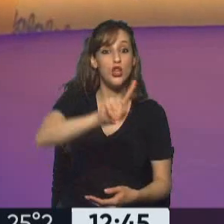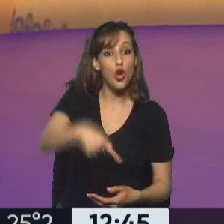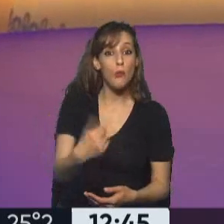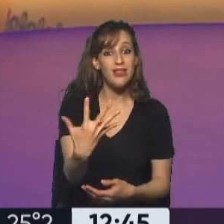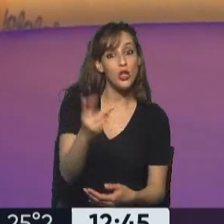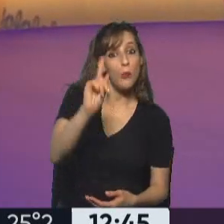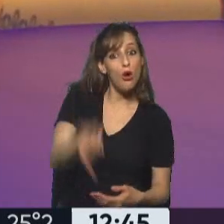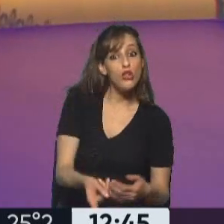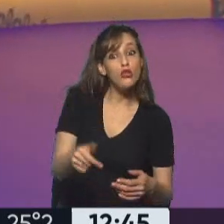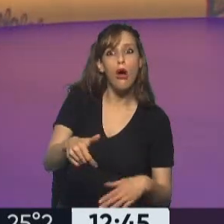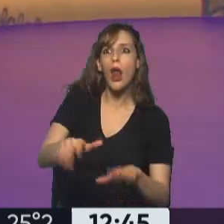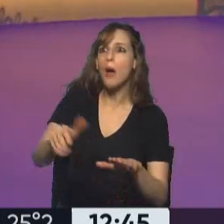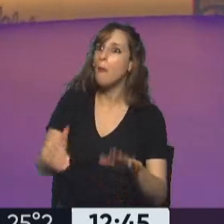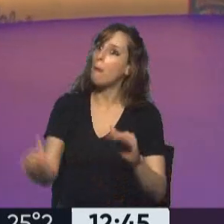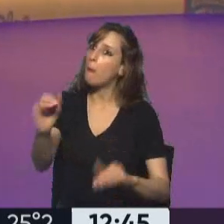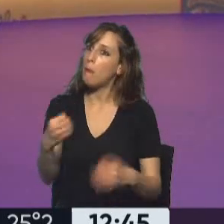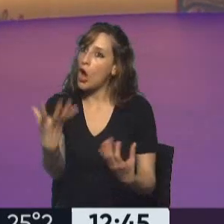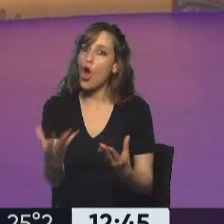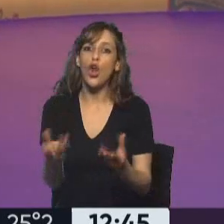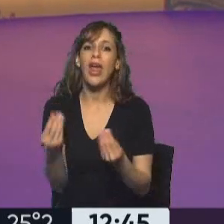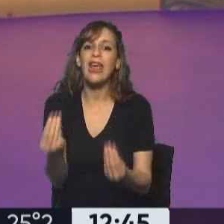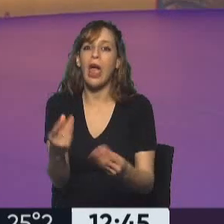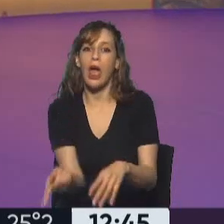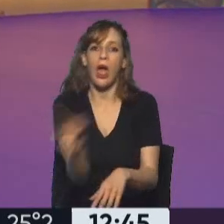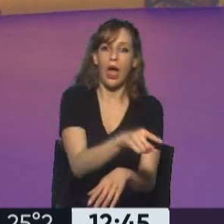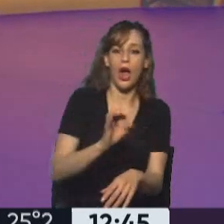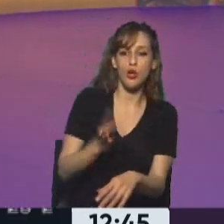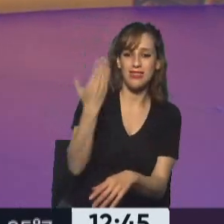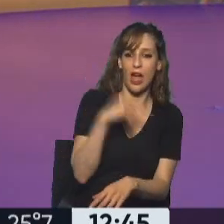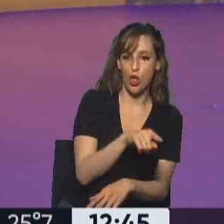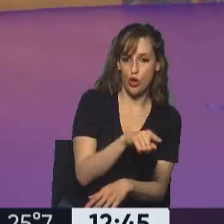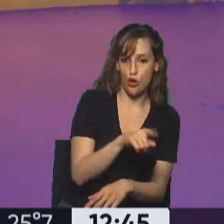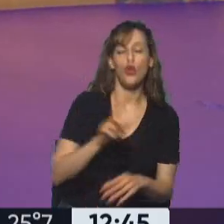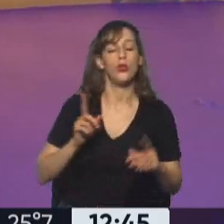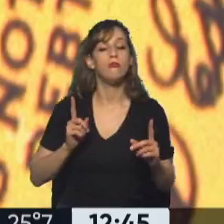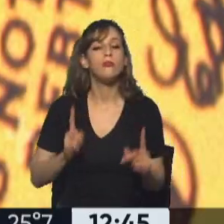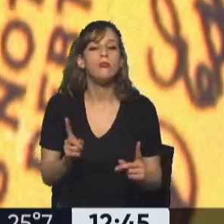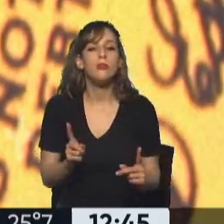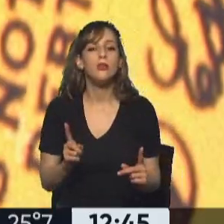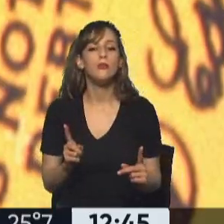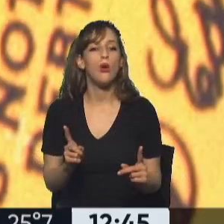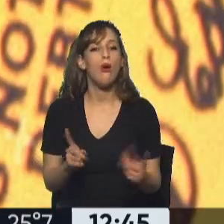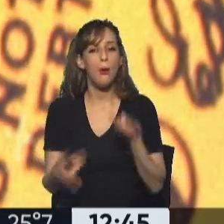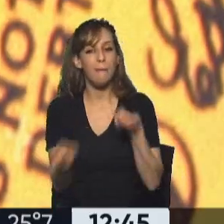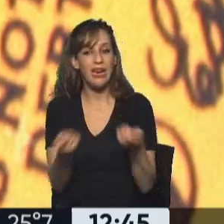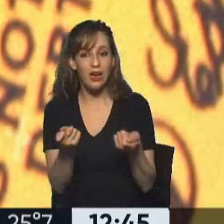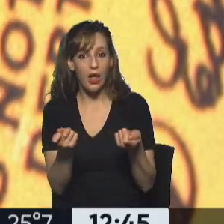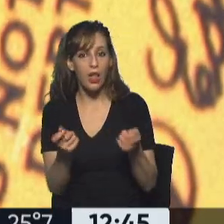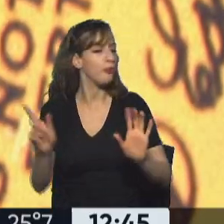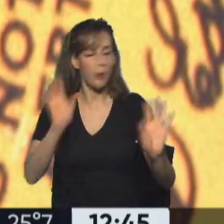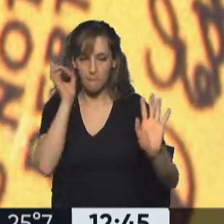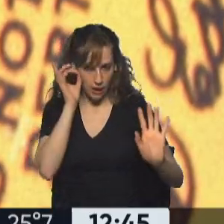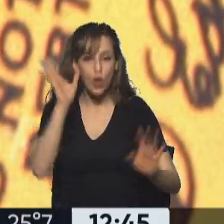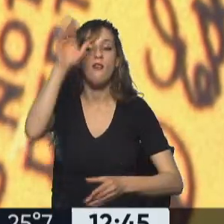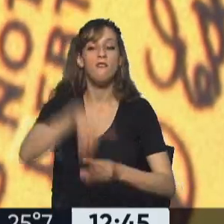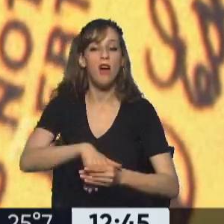estamos recién saliendo de la pandemia hoy tenemos una economía que crece el relevamiento estimaciones de reglamento del mercado perdón del banco central